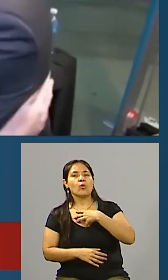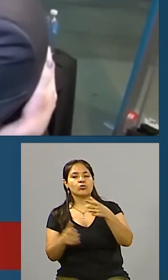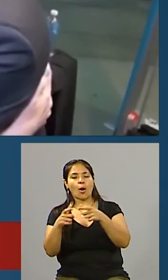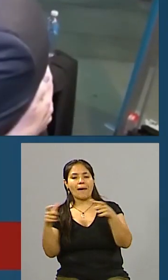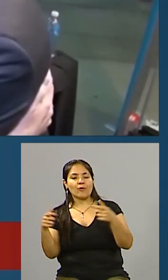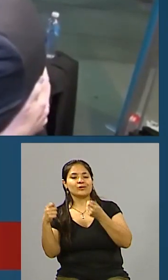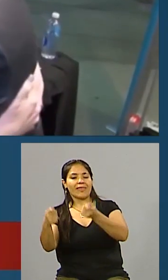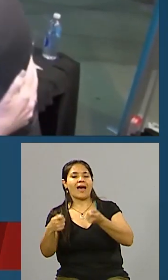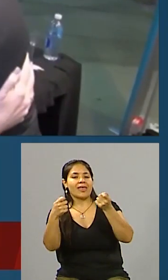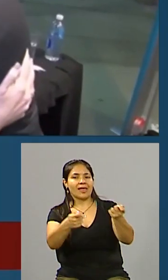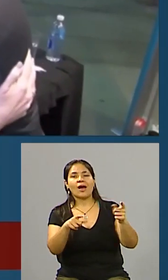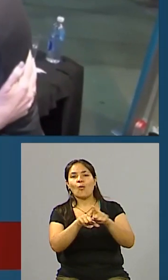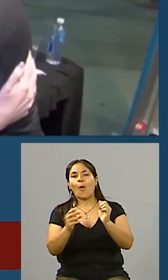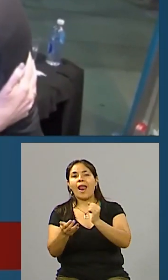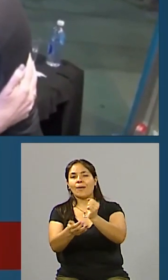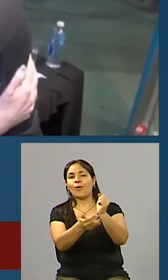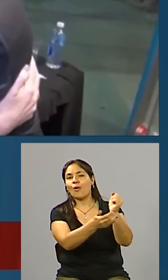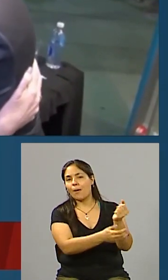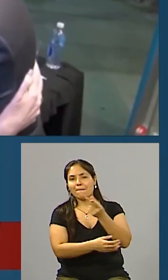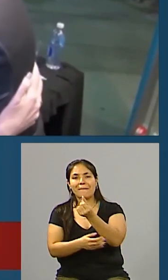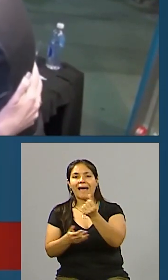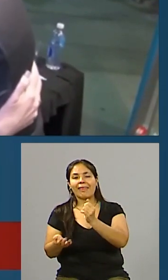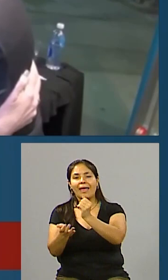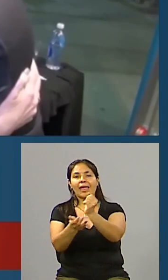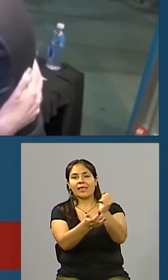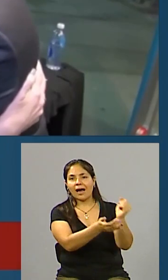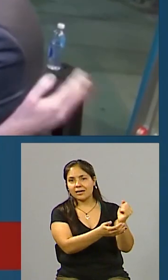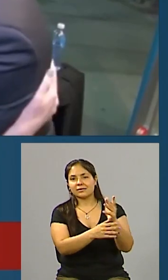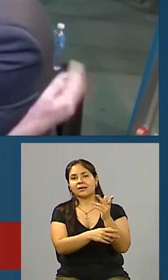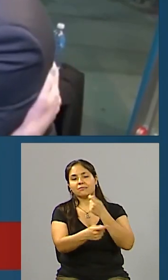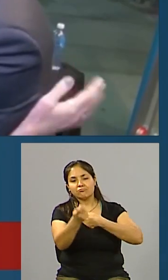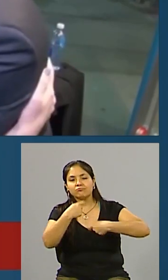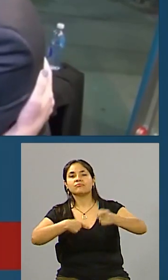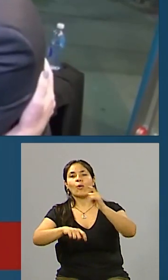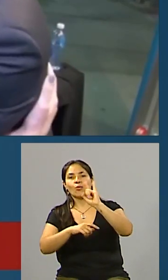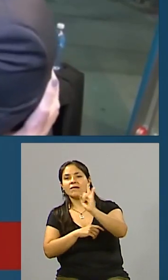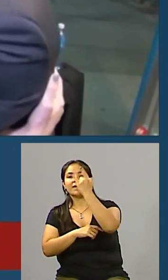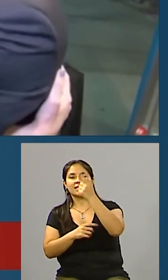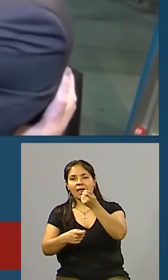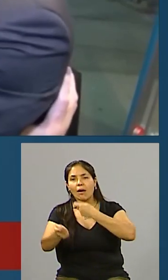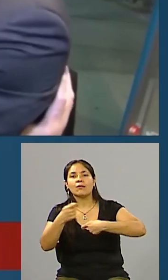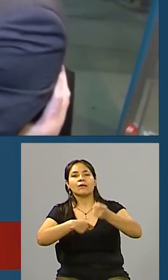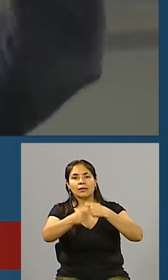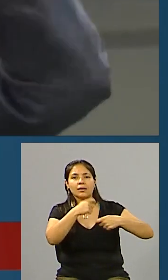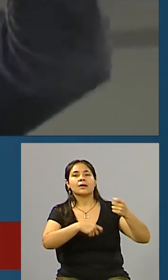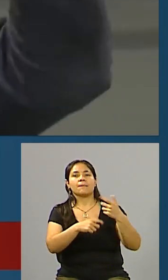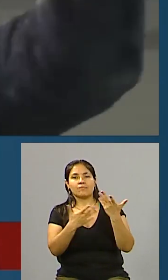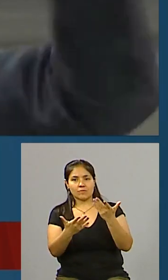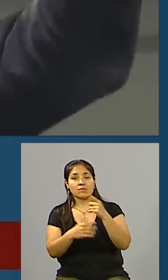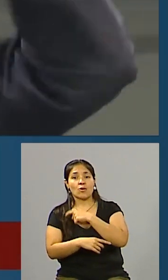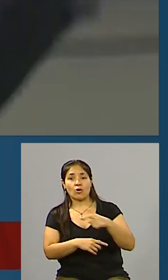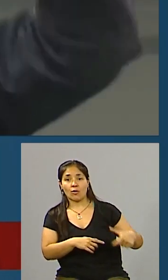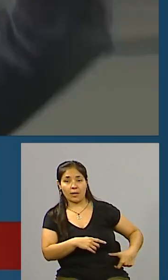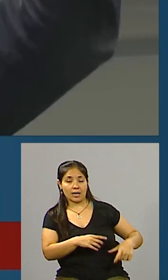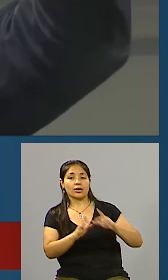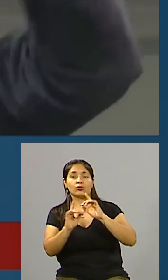fueran bonos de dinero que serían cambiables por las universidades frente al gobierno central. Pero